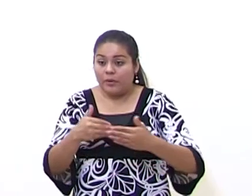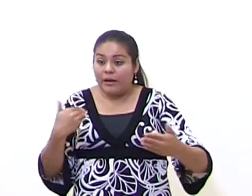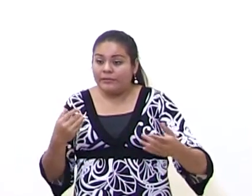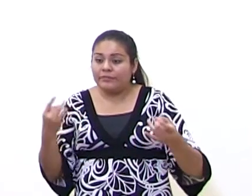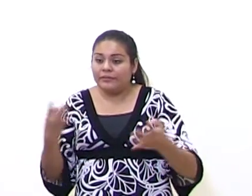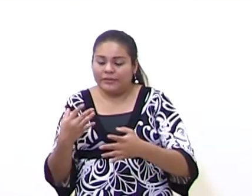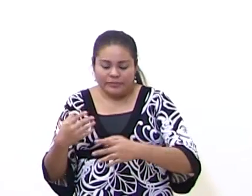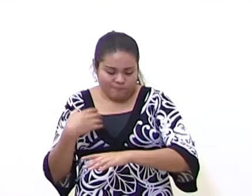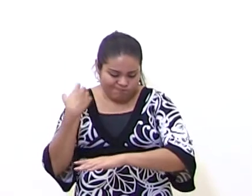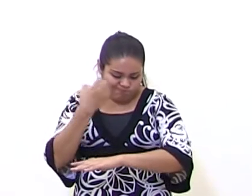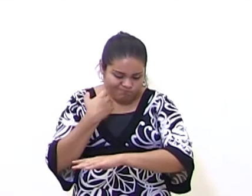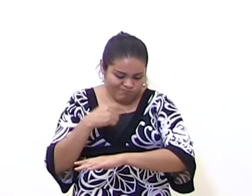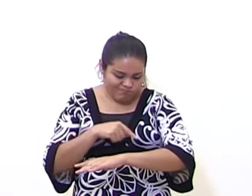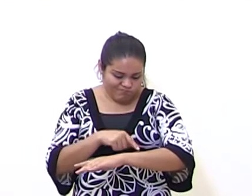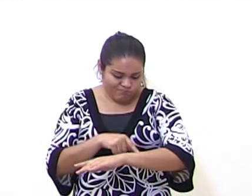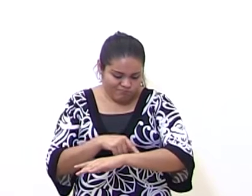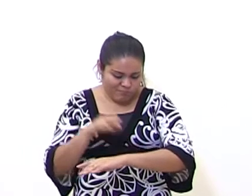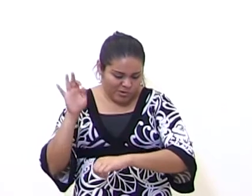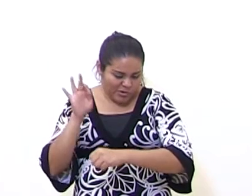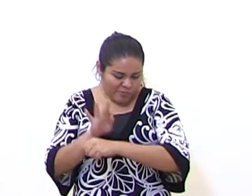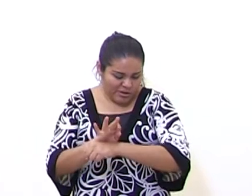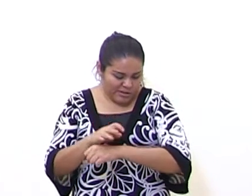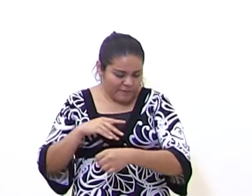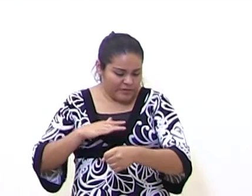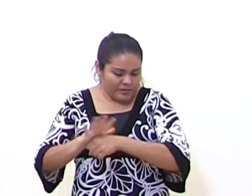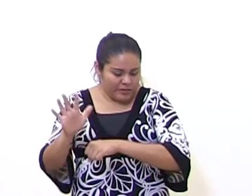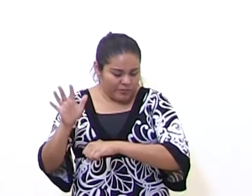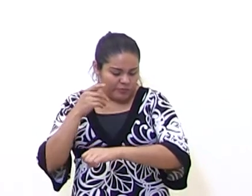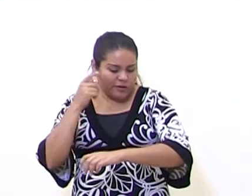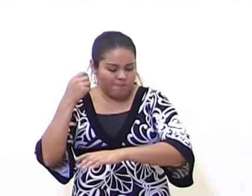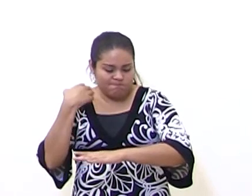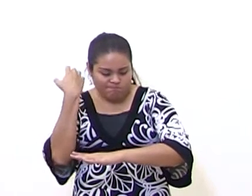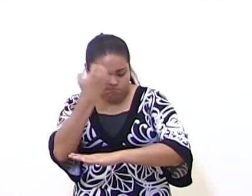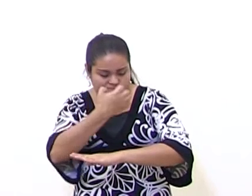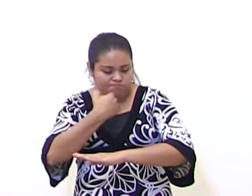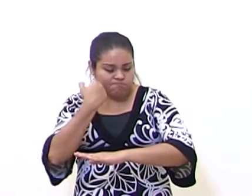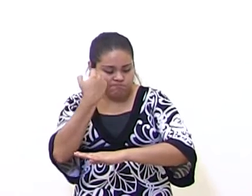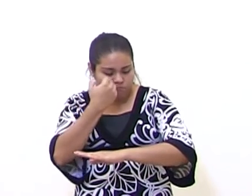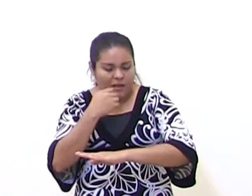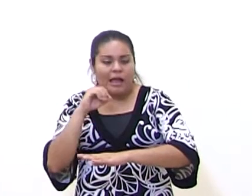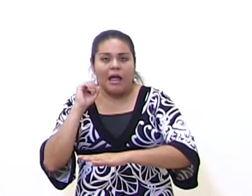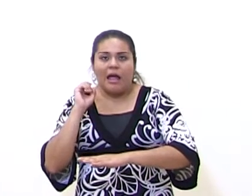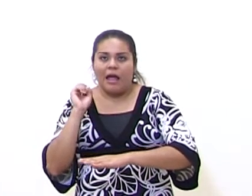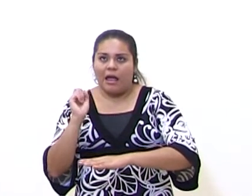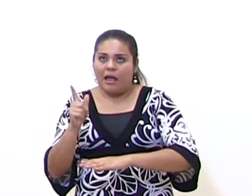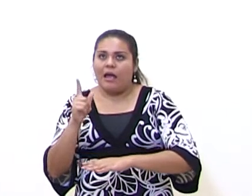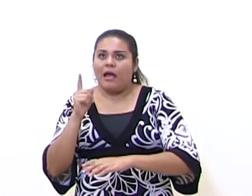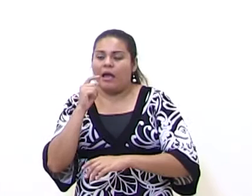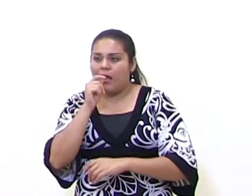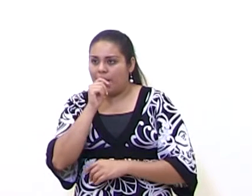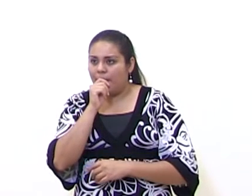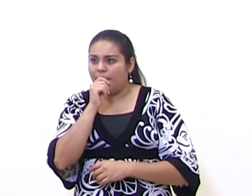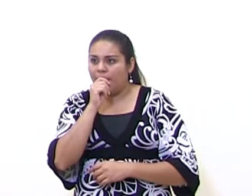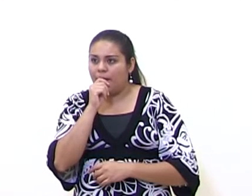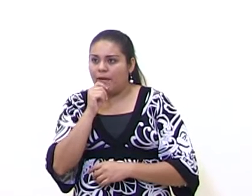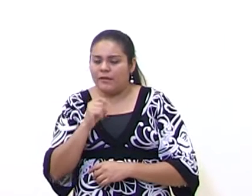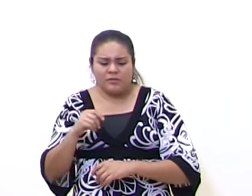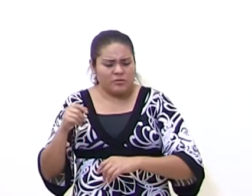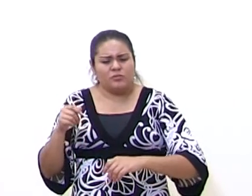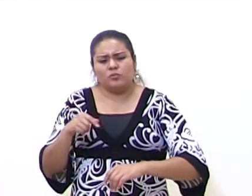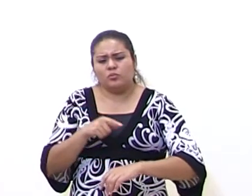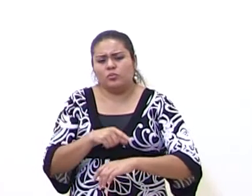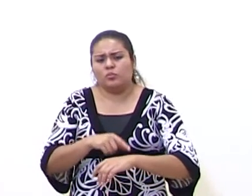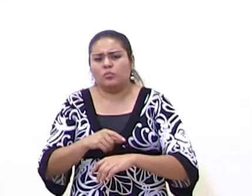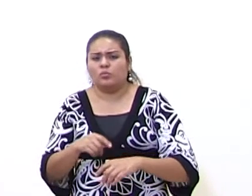hace un momento. Y encontró el doctor que la abuelita, pues